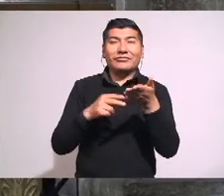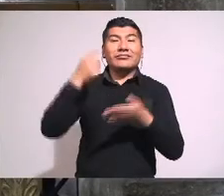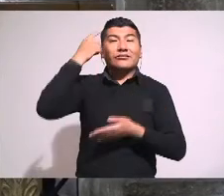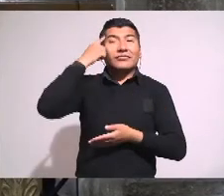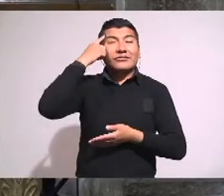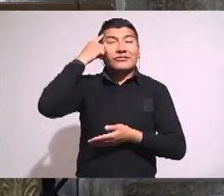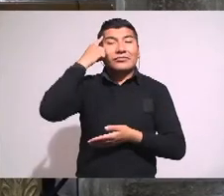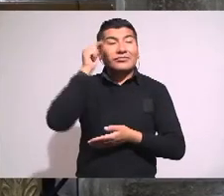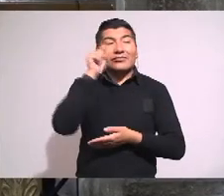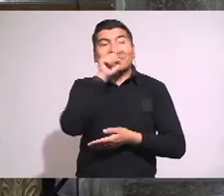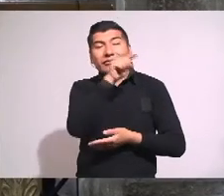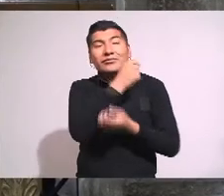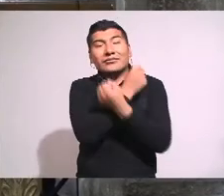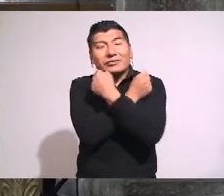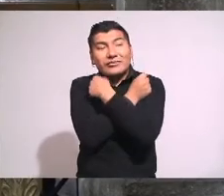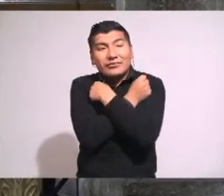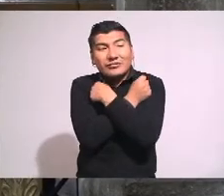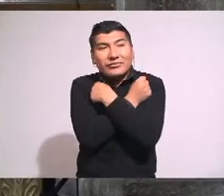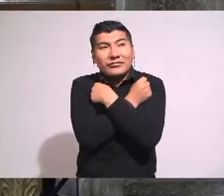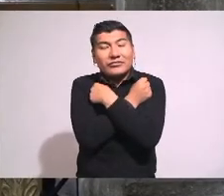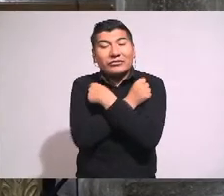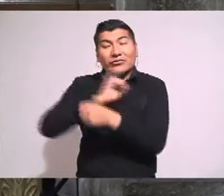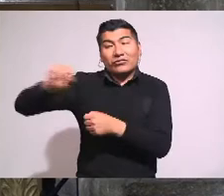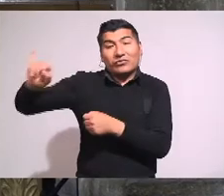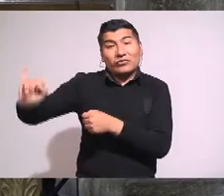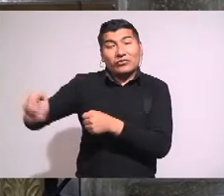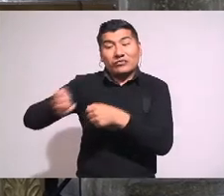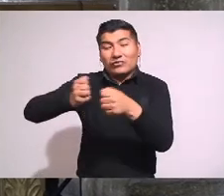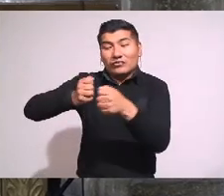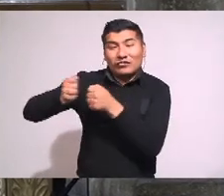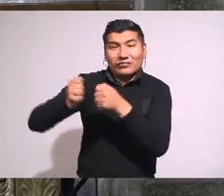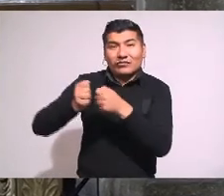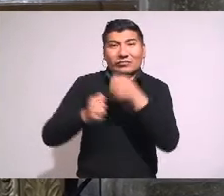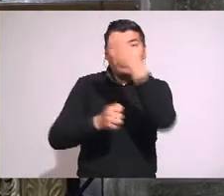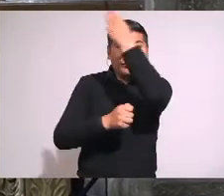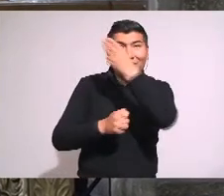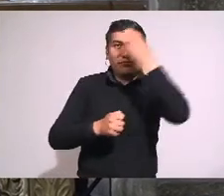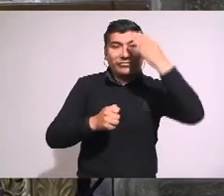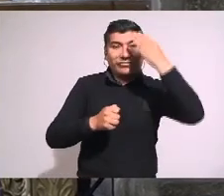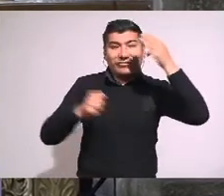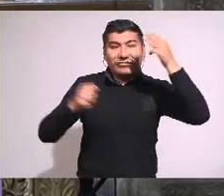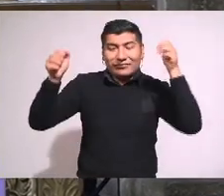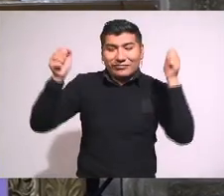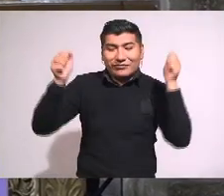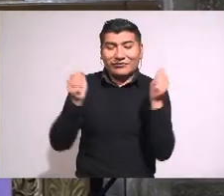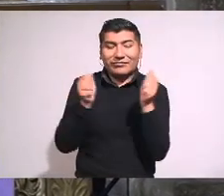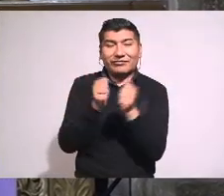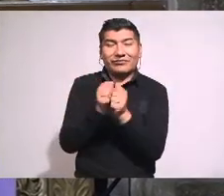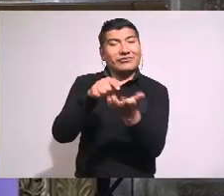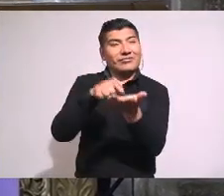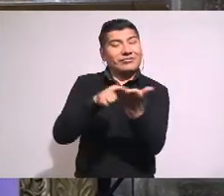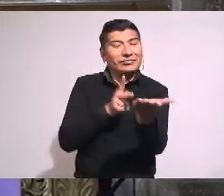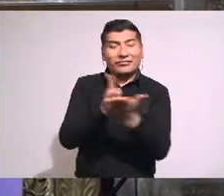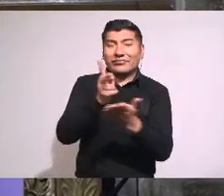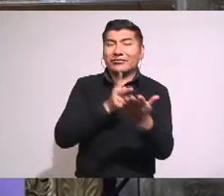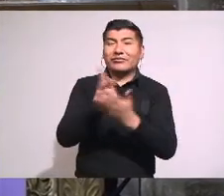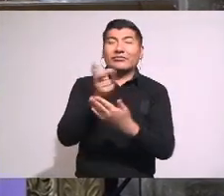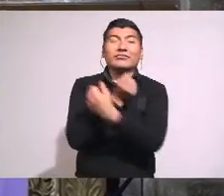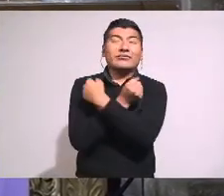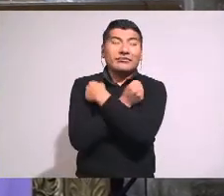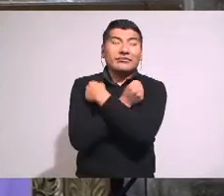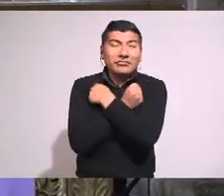Pensemos en ese amor que unió a José y María, en ese verdadero amor que es